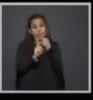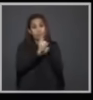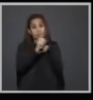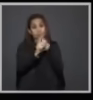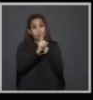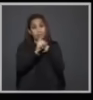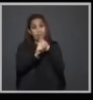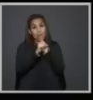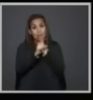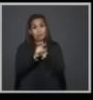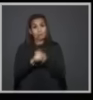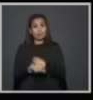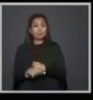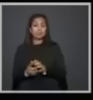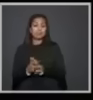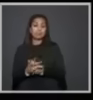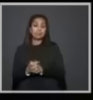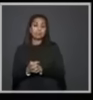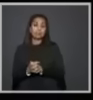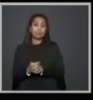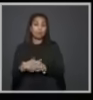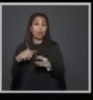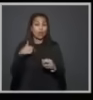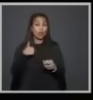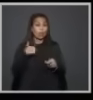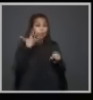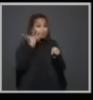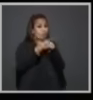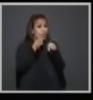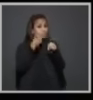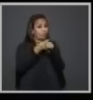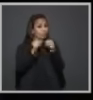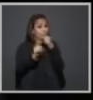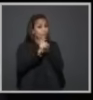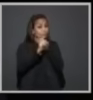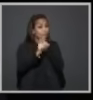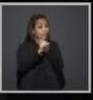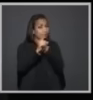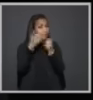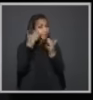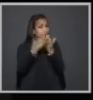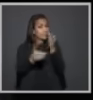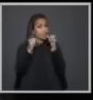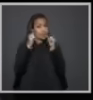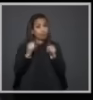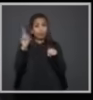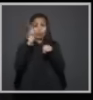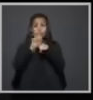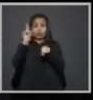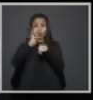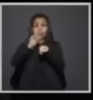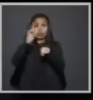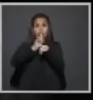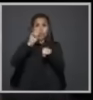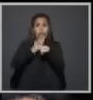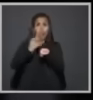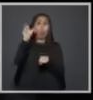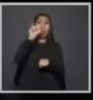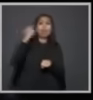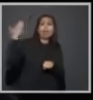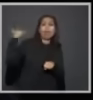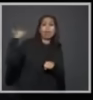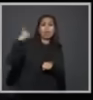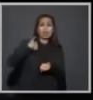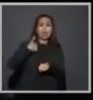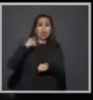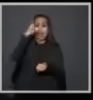atender el asunto, el problema de la inseguridad y de la violencia. Todos los días, como lo hice cuando fui jefe de